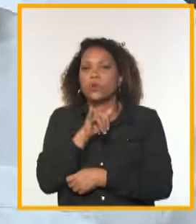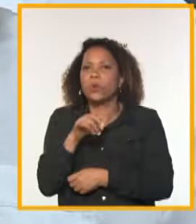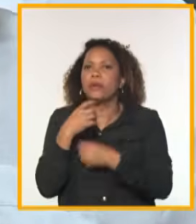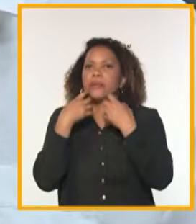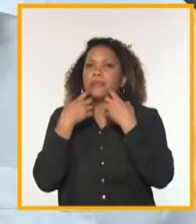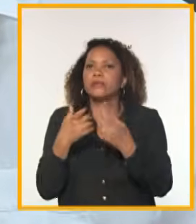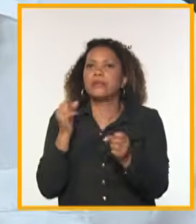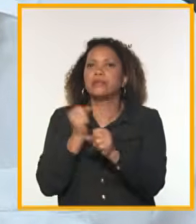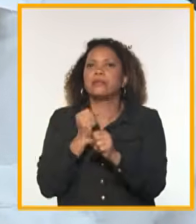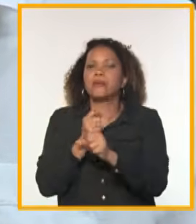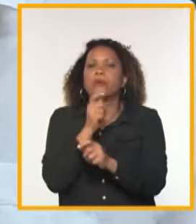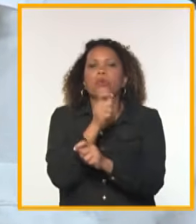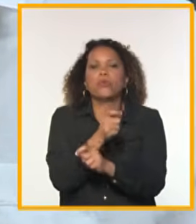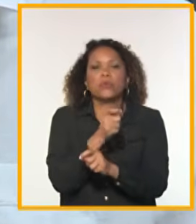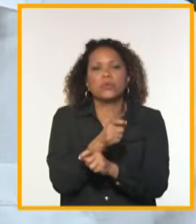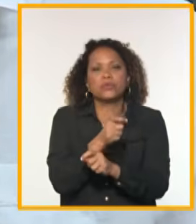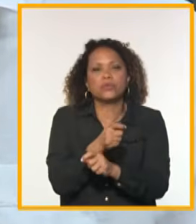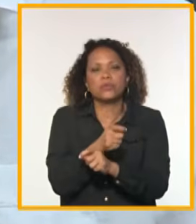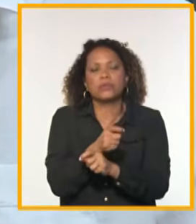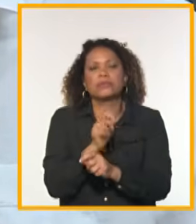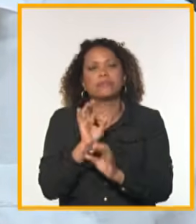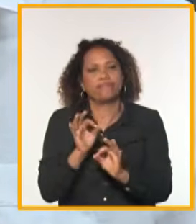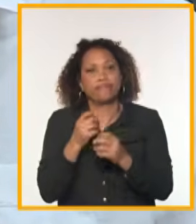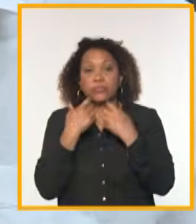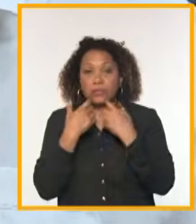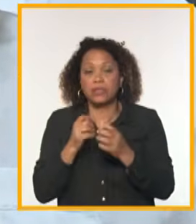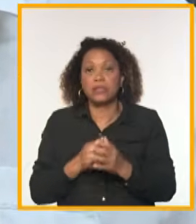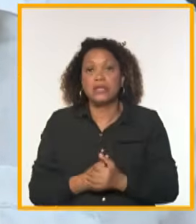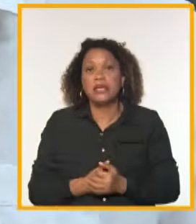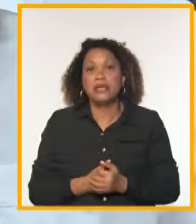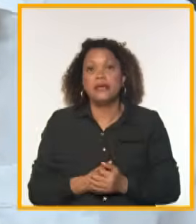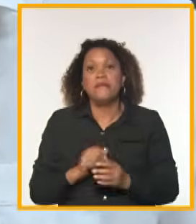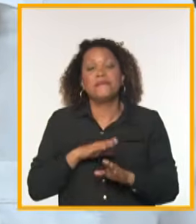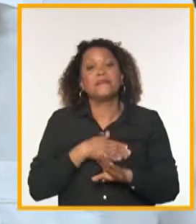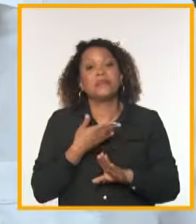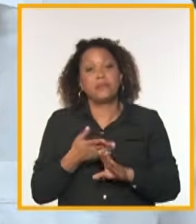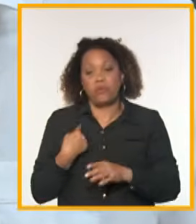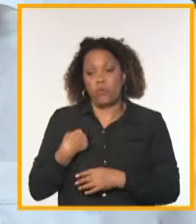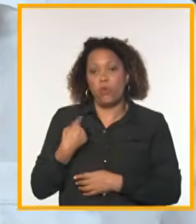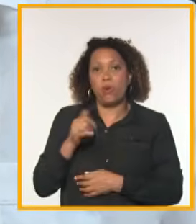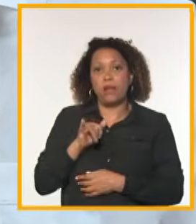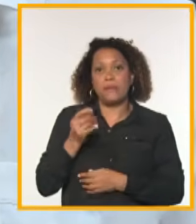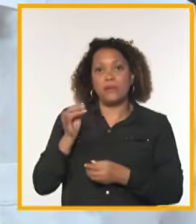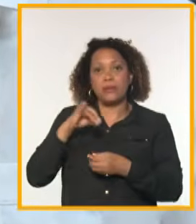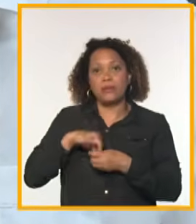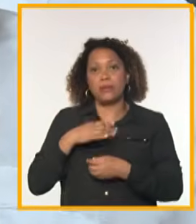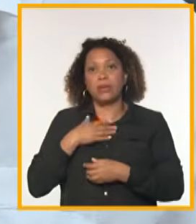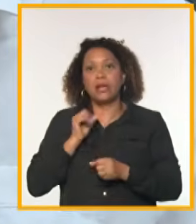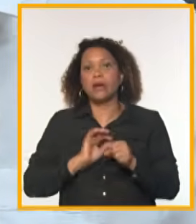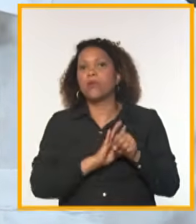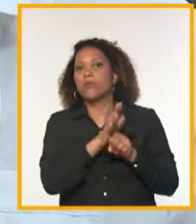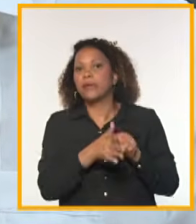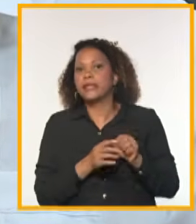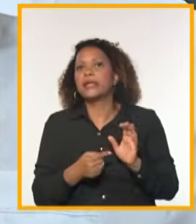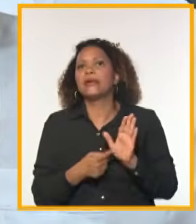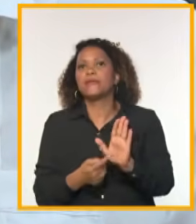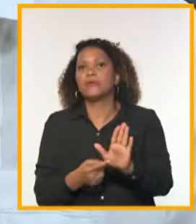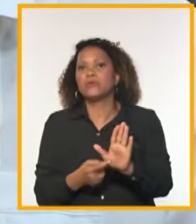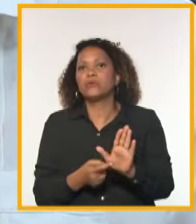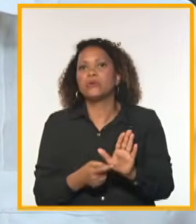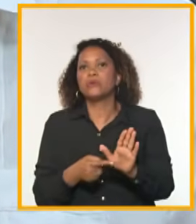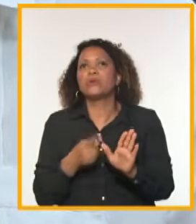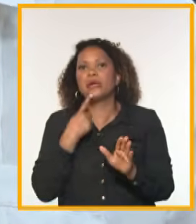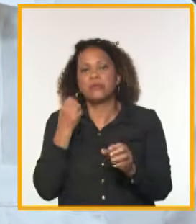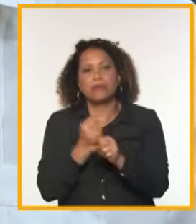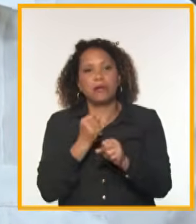papel educativo, que después la vida, incluso a mí, ya con la COVID, me demostró el papel, el rol que